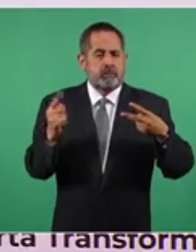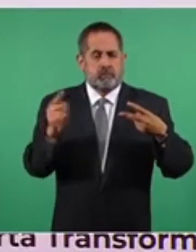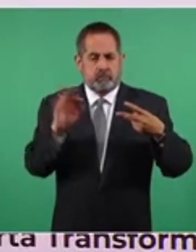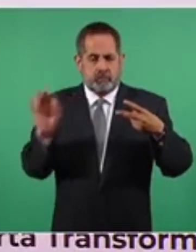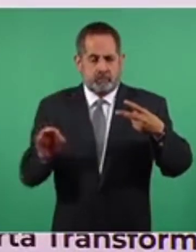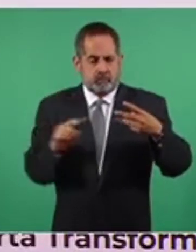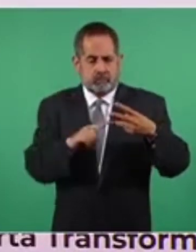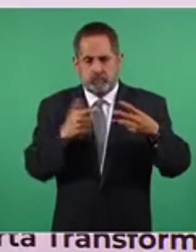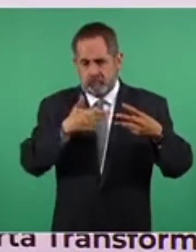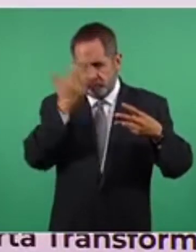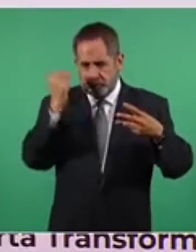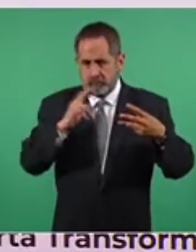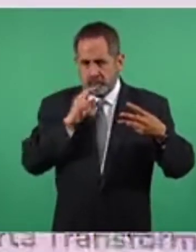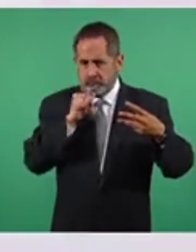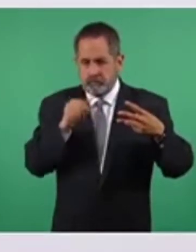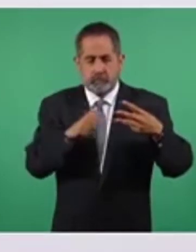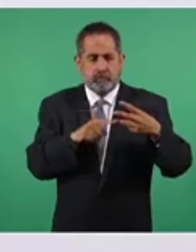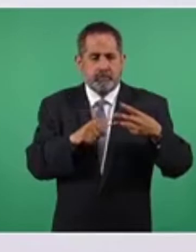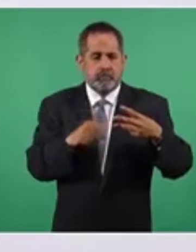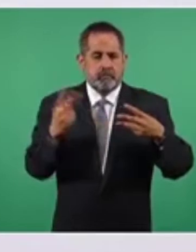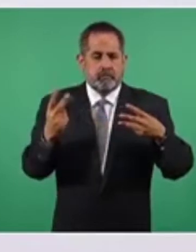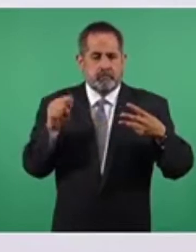31.1%. No sabe,